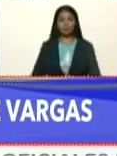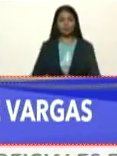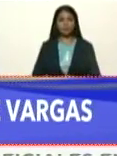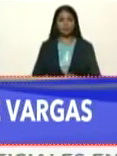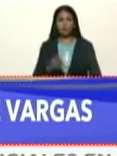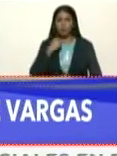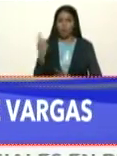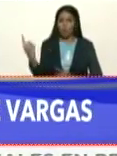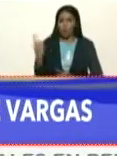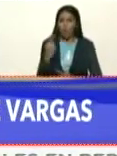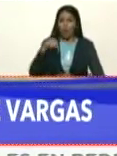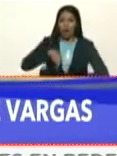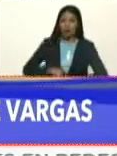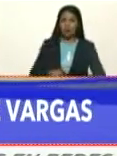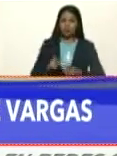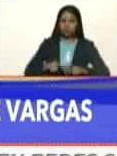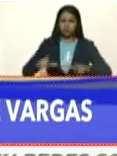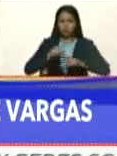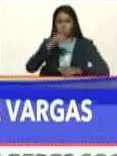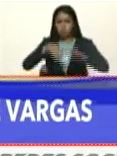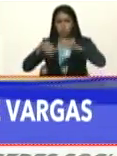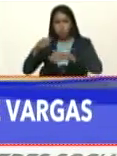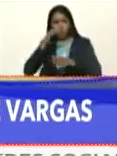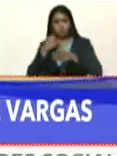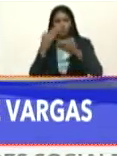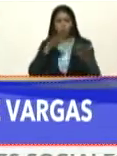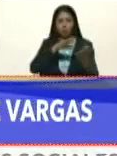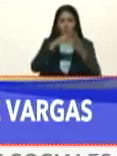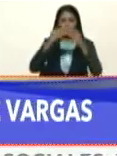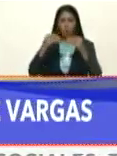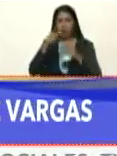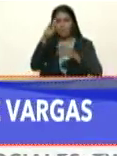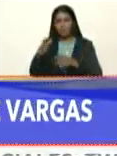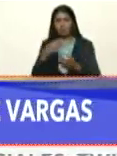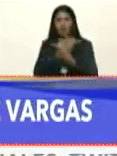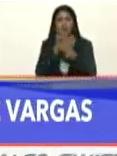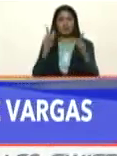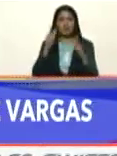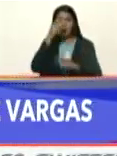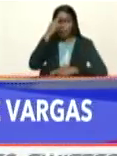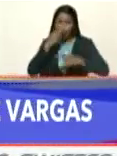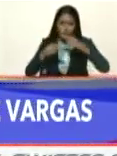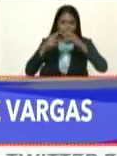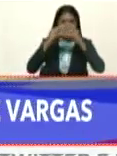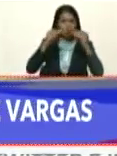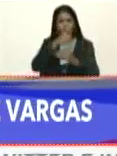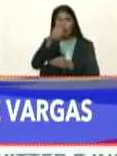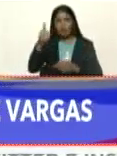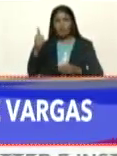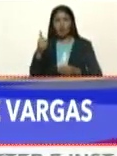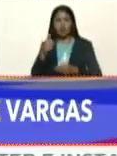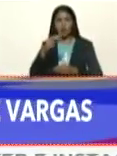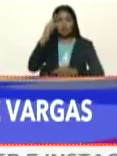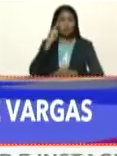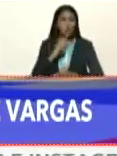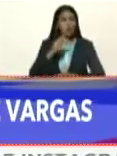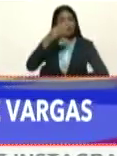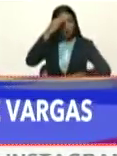Hemos venido al panteón de nuestros libertadores. Le hemos rendido tributo a nuestro libertador Simón